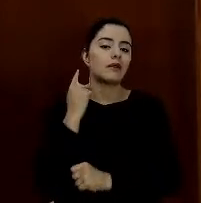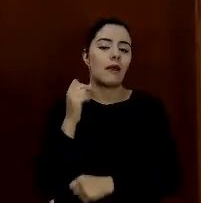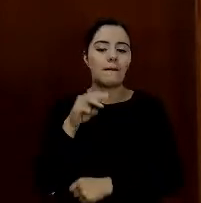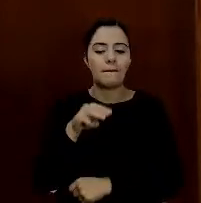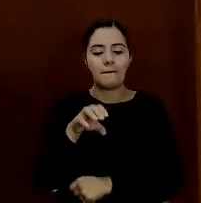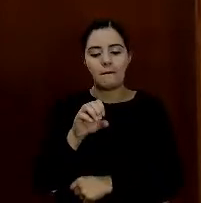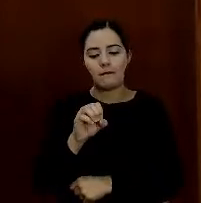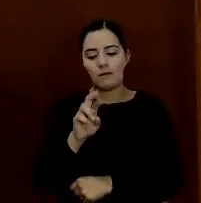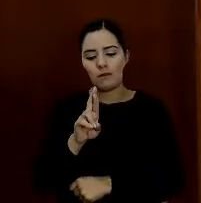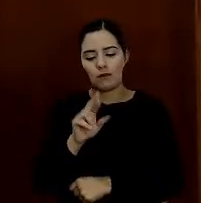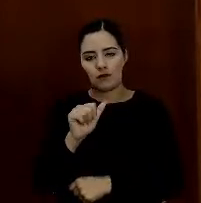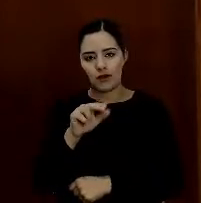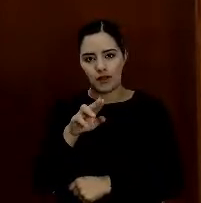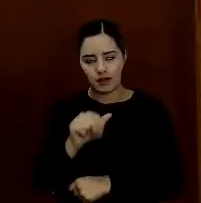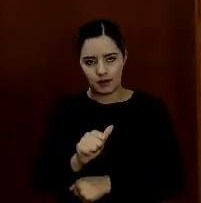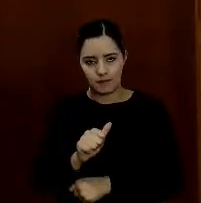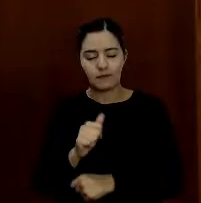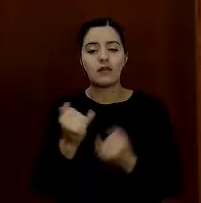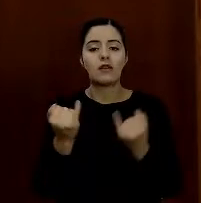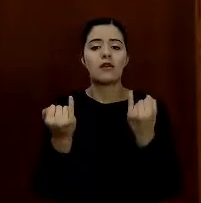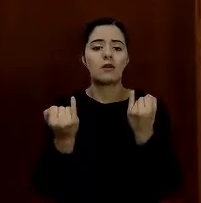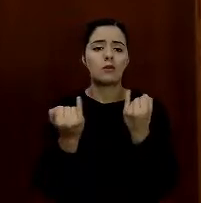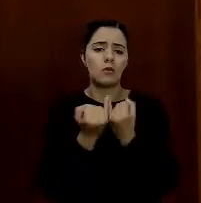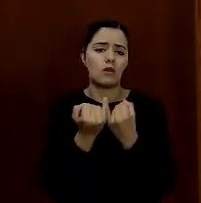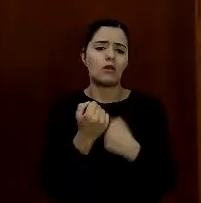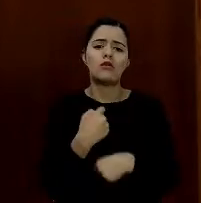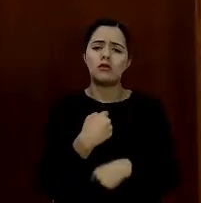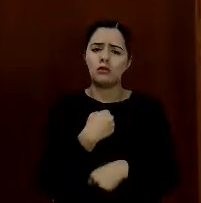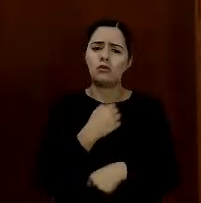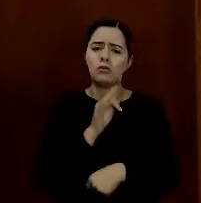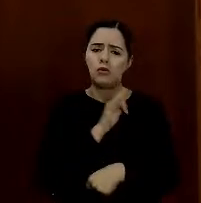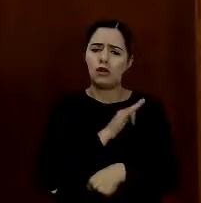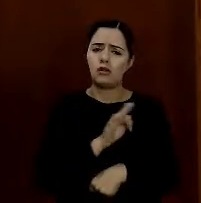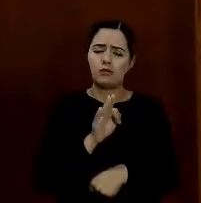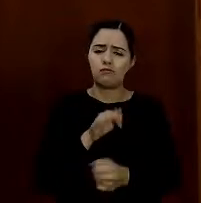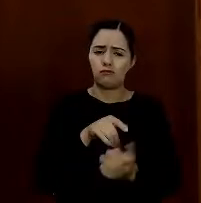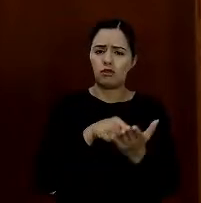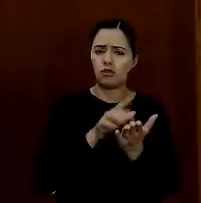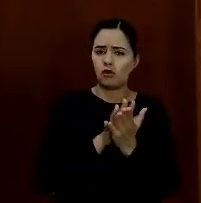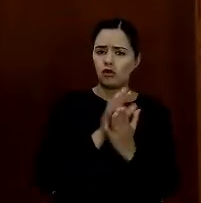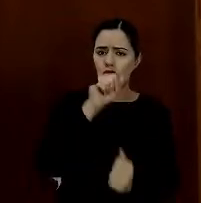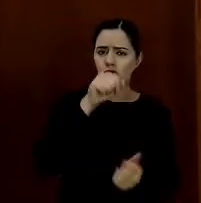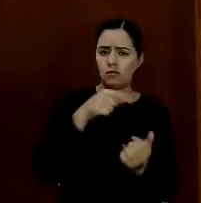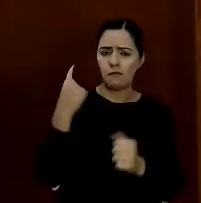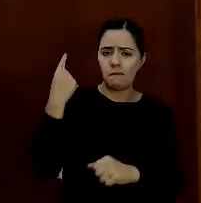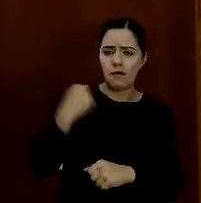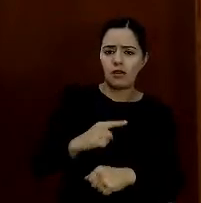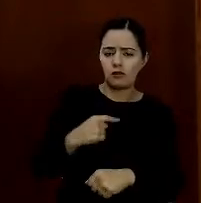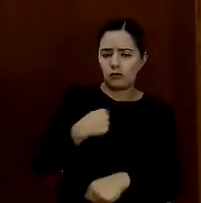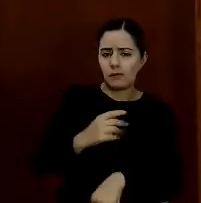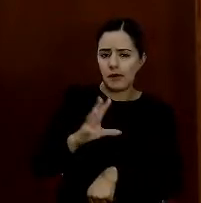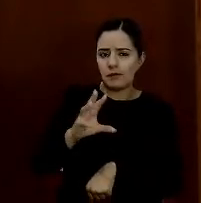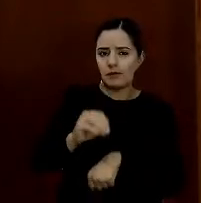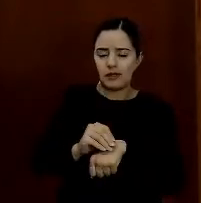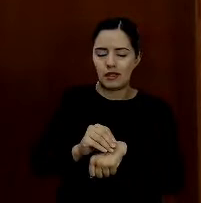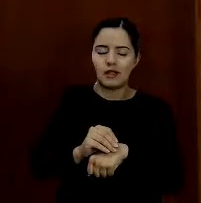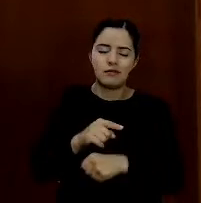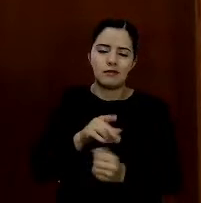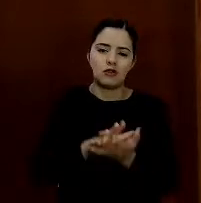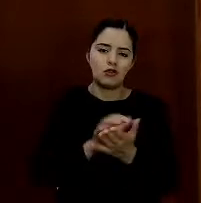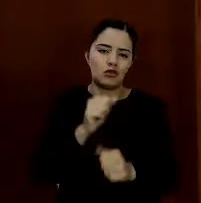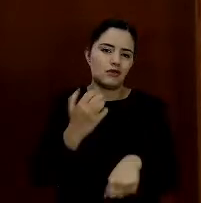en ejercicio del derecho que me confiere la Constitución Política del Estado Libre y Soberano